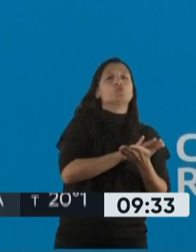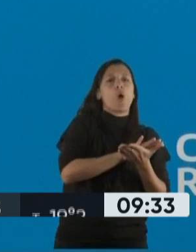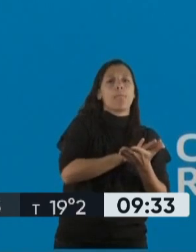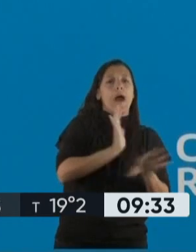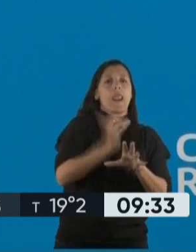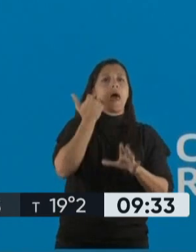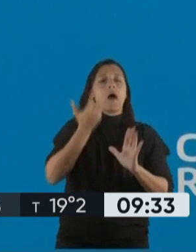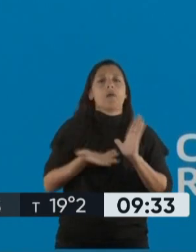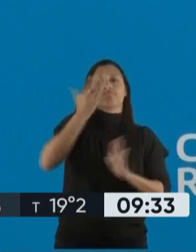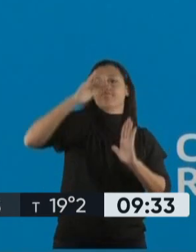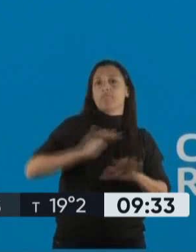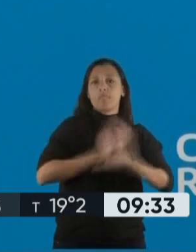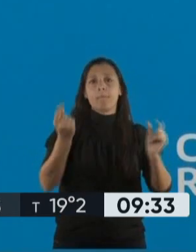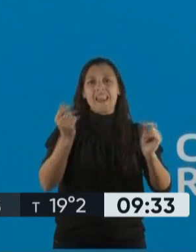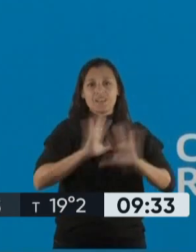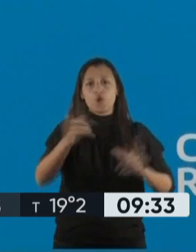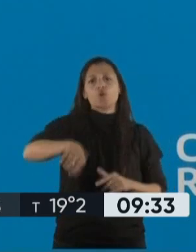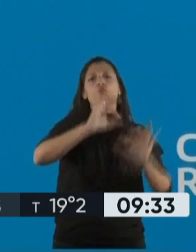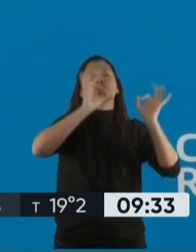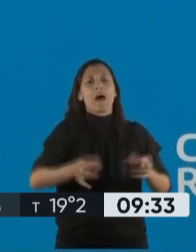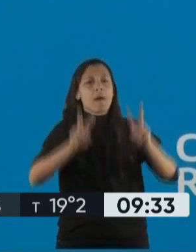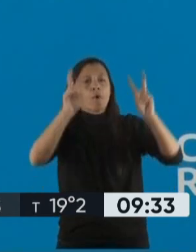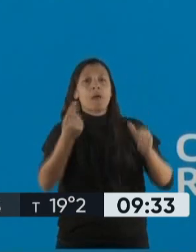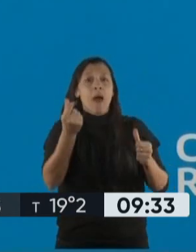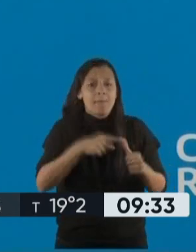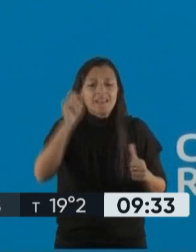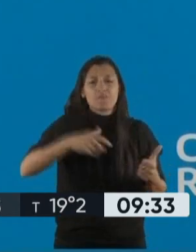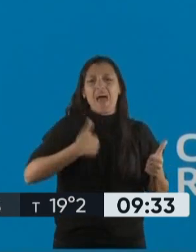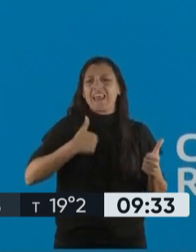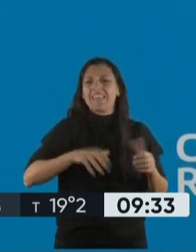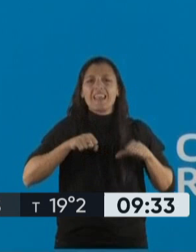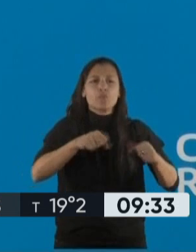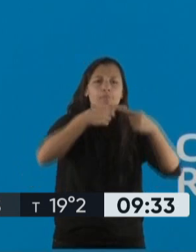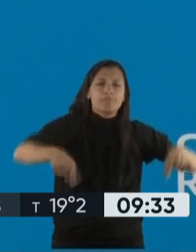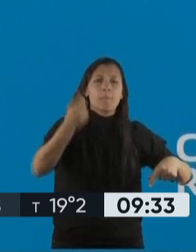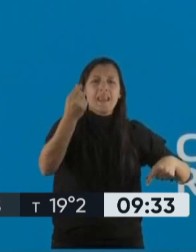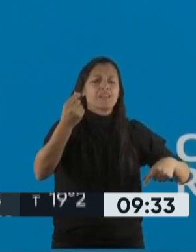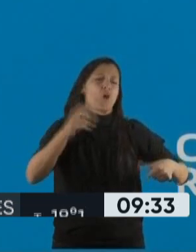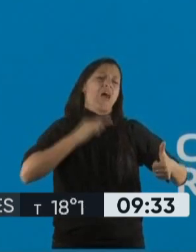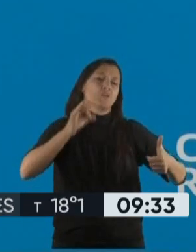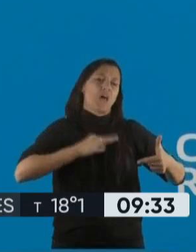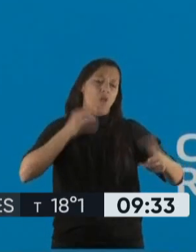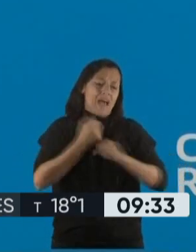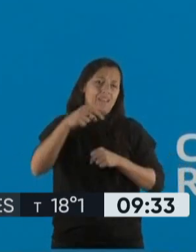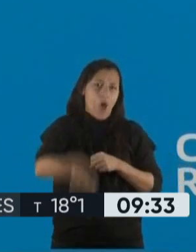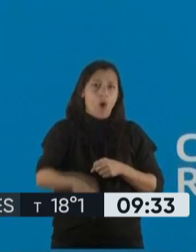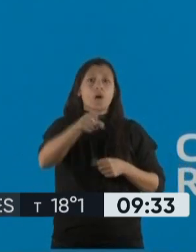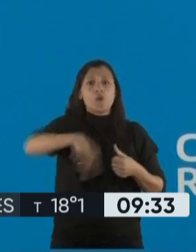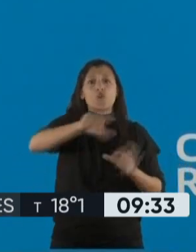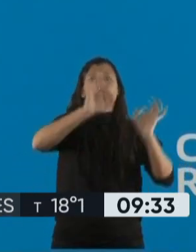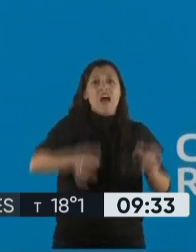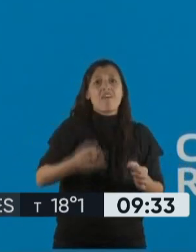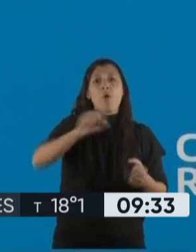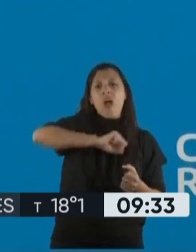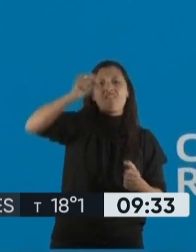no impacten de esa manera. Sabemos que la cuestión de los precios en la Argentina viene desde hace muchísimos años, sabemos que tenemos inflación de 2 dígitos